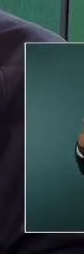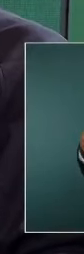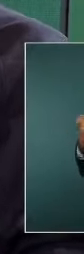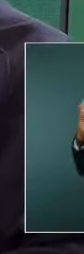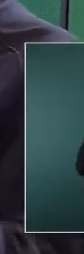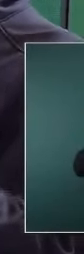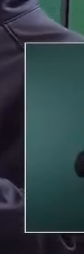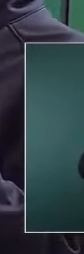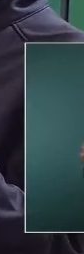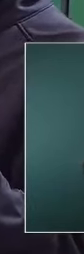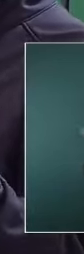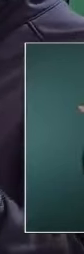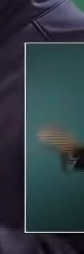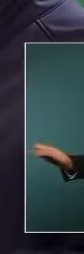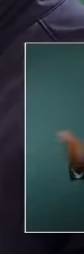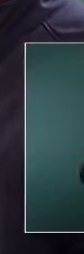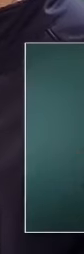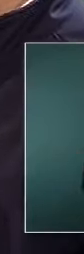Y claro,